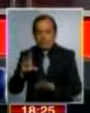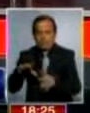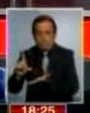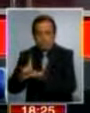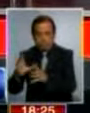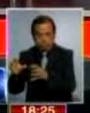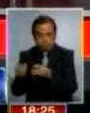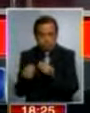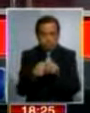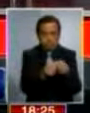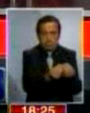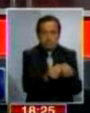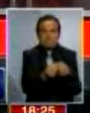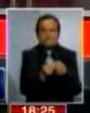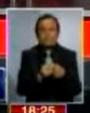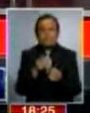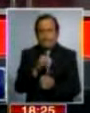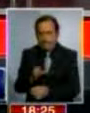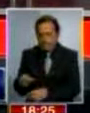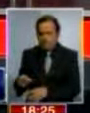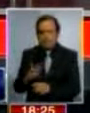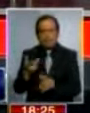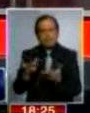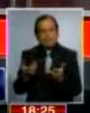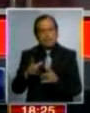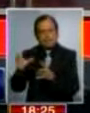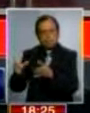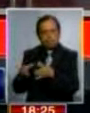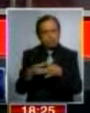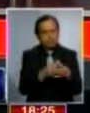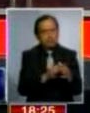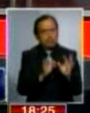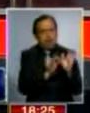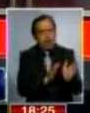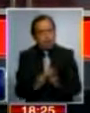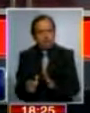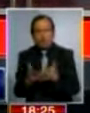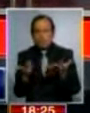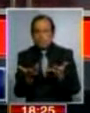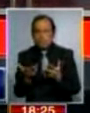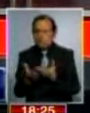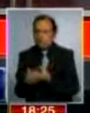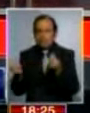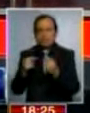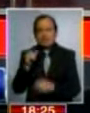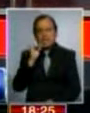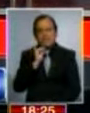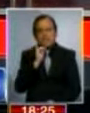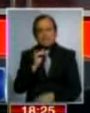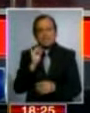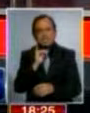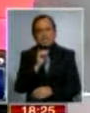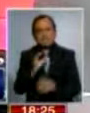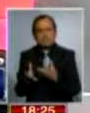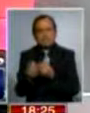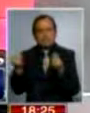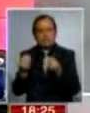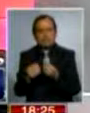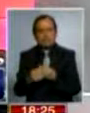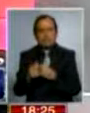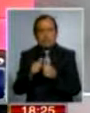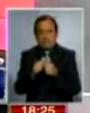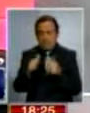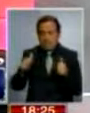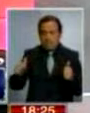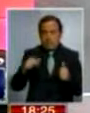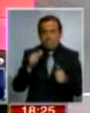condiciones de personal probablemente no son las mejores, sí se pudo hacer de manera ordenada sin que hubiera una fuga, y en Iquique, en cambio, falló el procedimiento? Por la distancia, nosotros tenemos